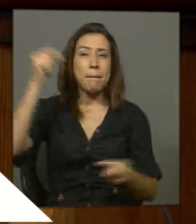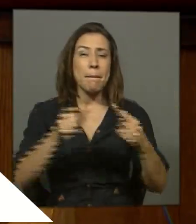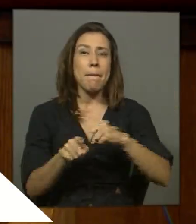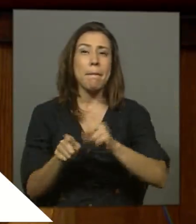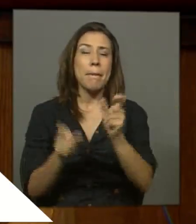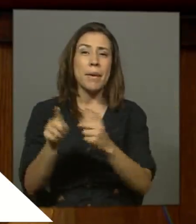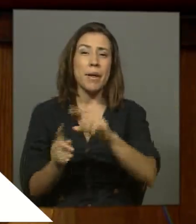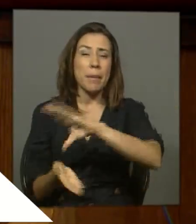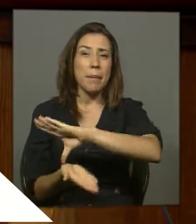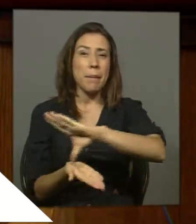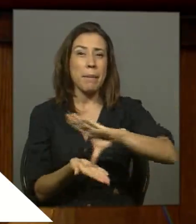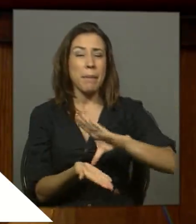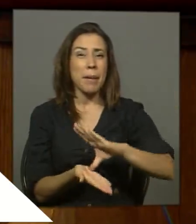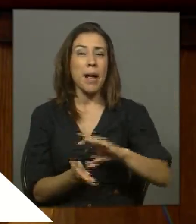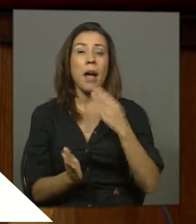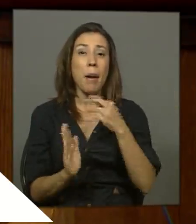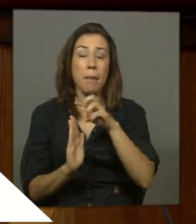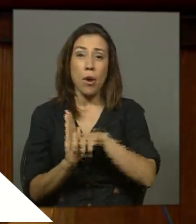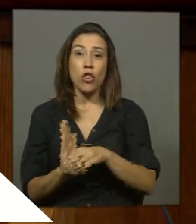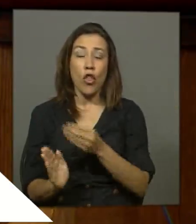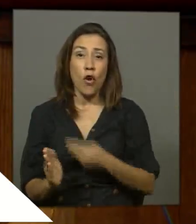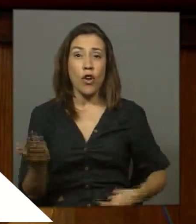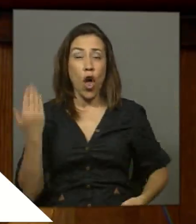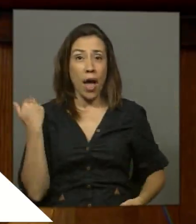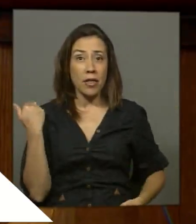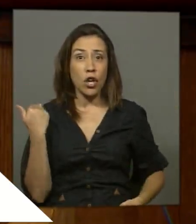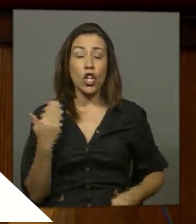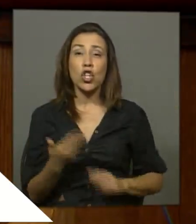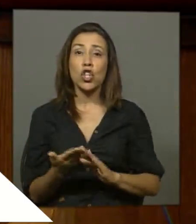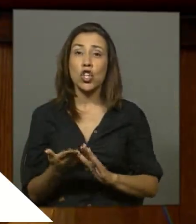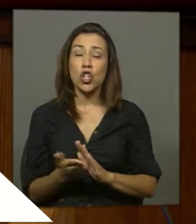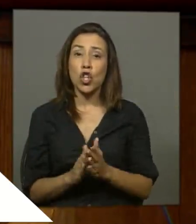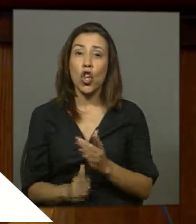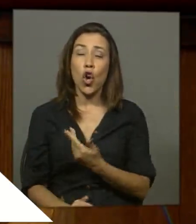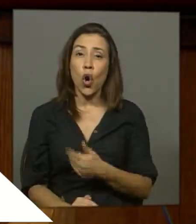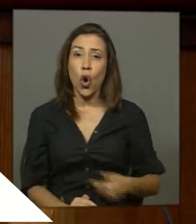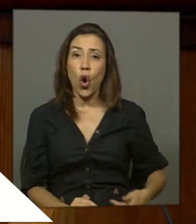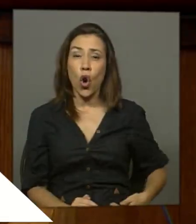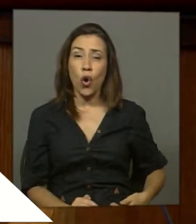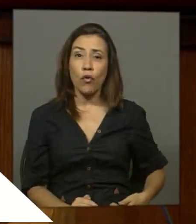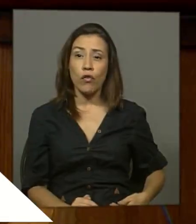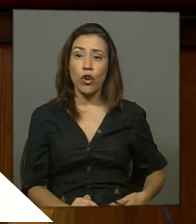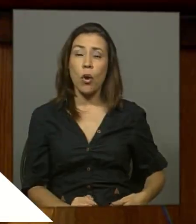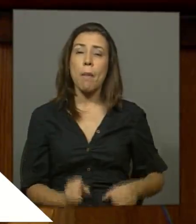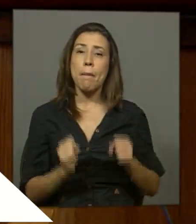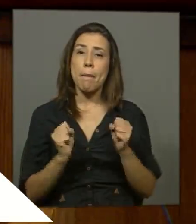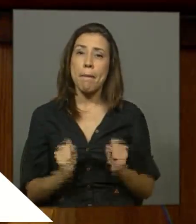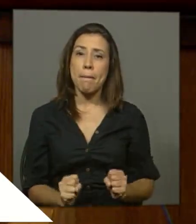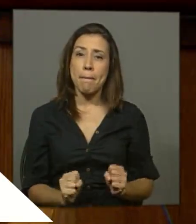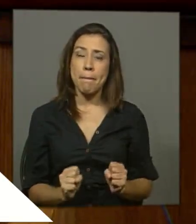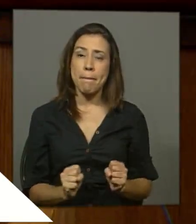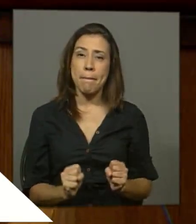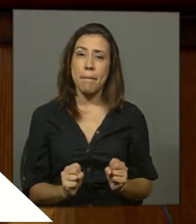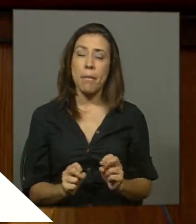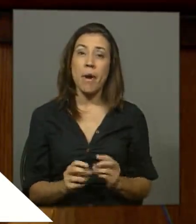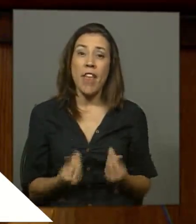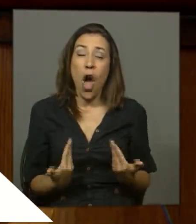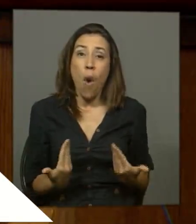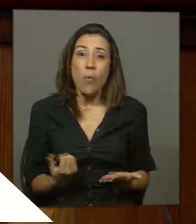Hay un proyecto ingresado en el gobierno anterior en todo gobierno que pueda ser eh